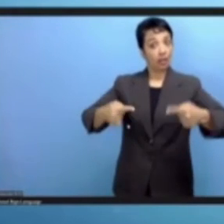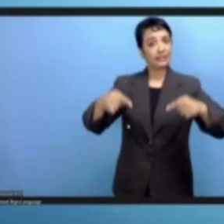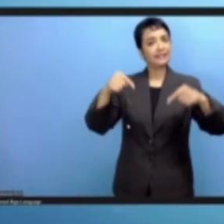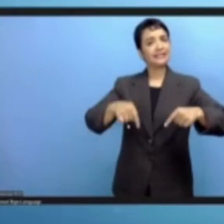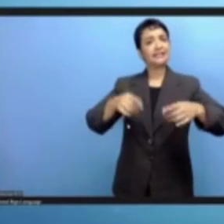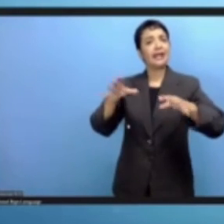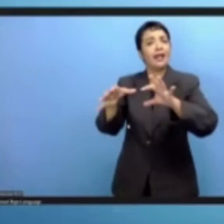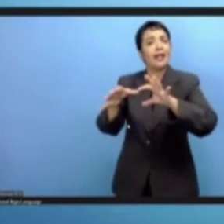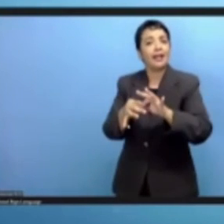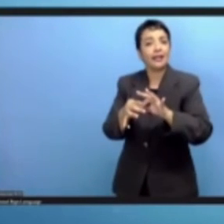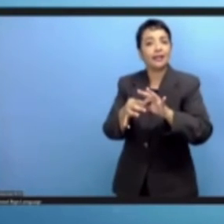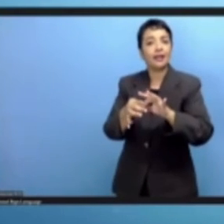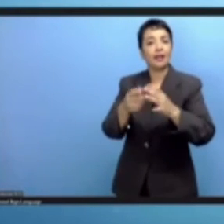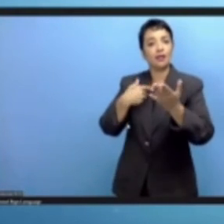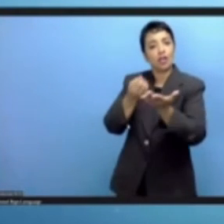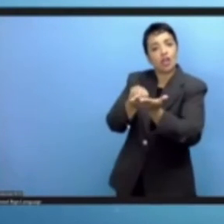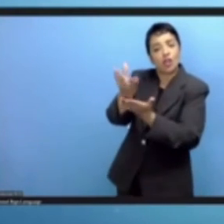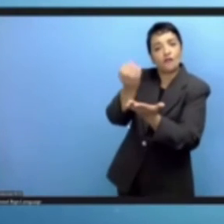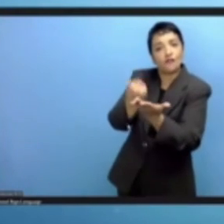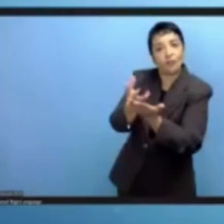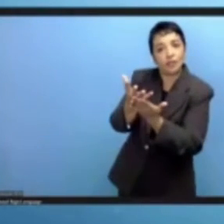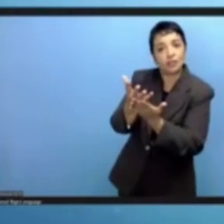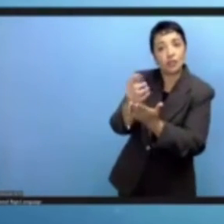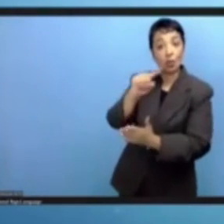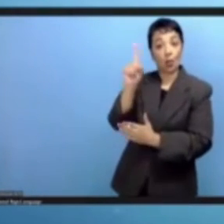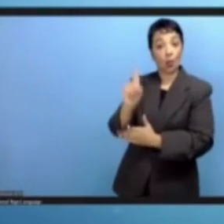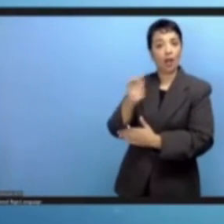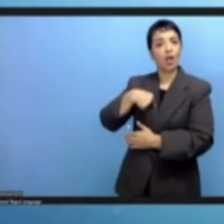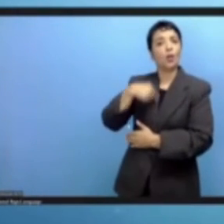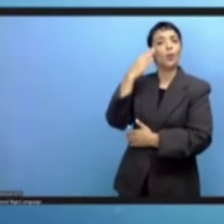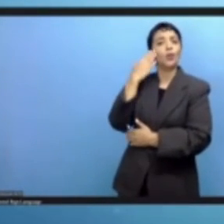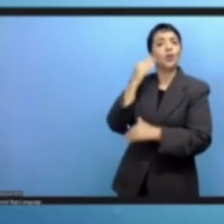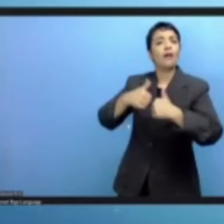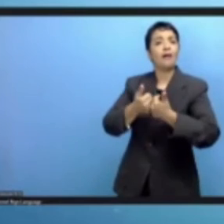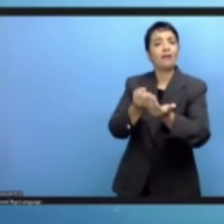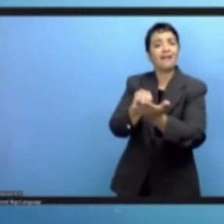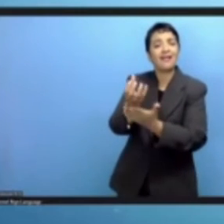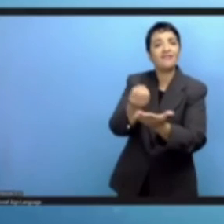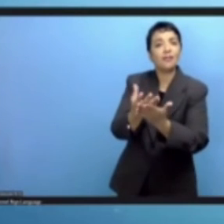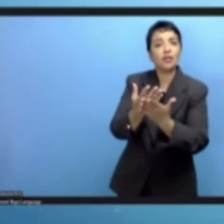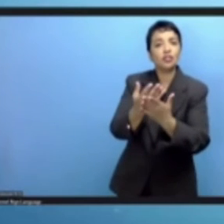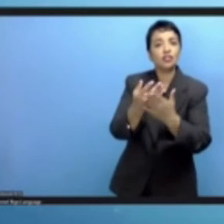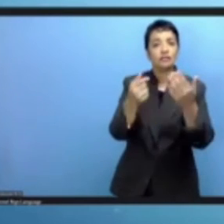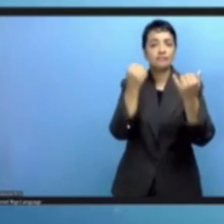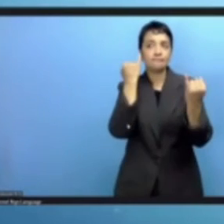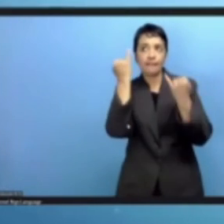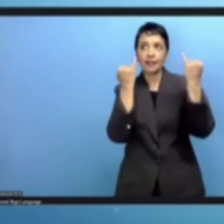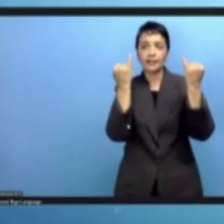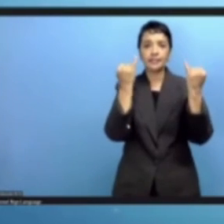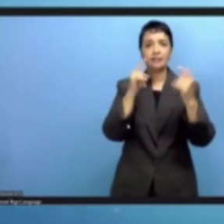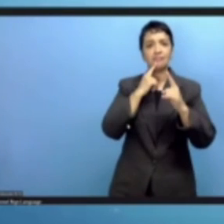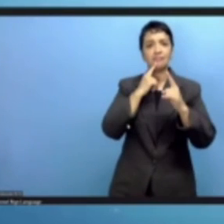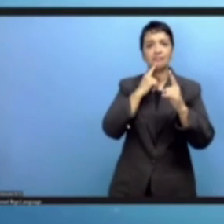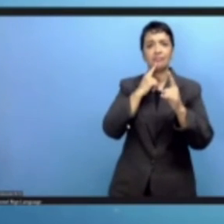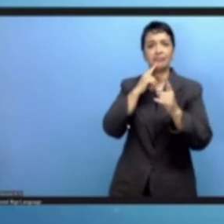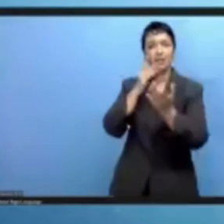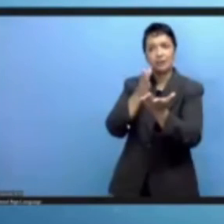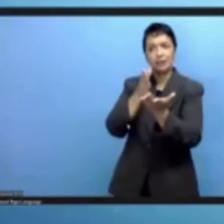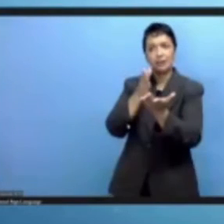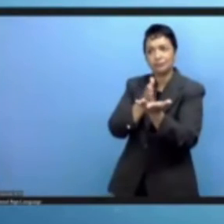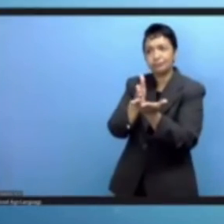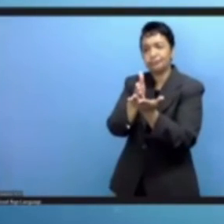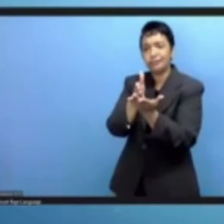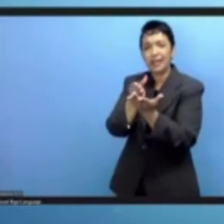valores de las Naciones las políticas de internet son la manipulación de la información para